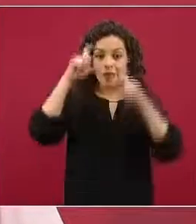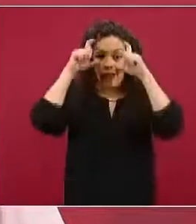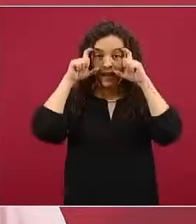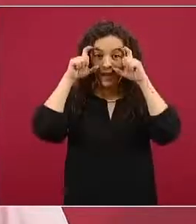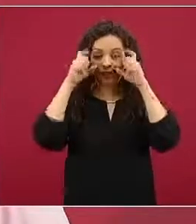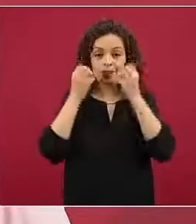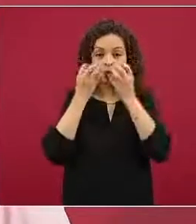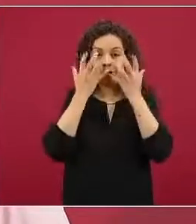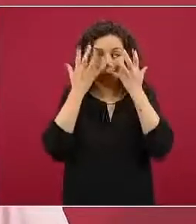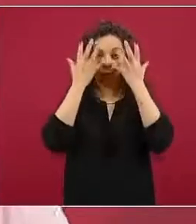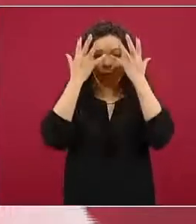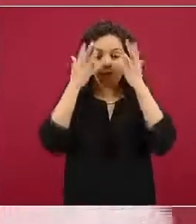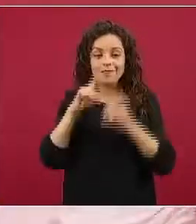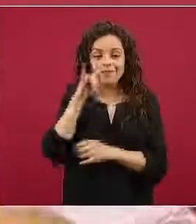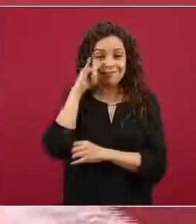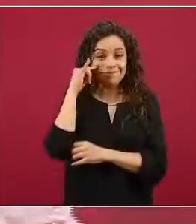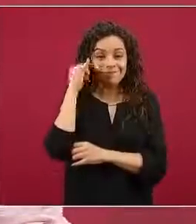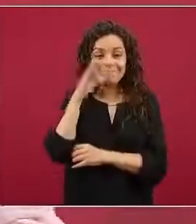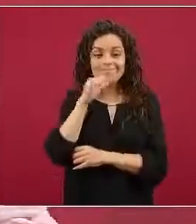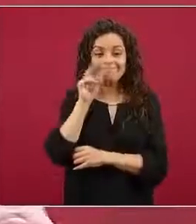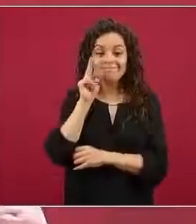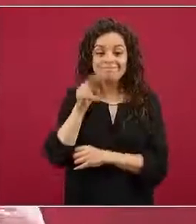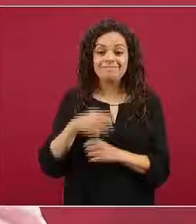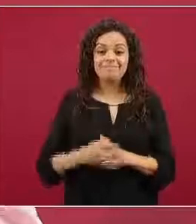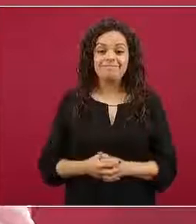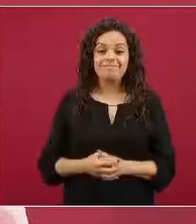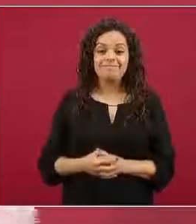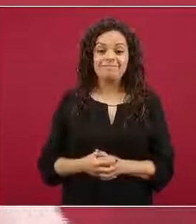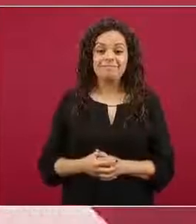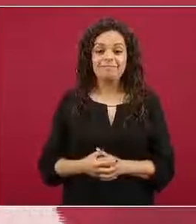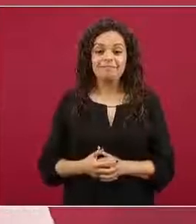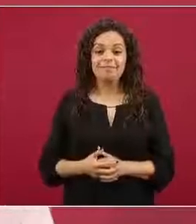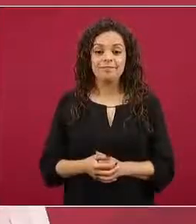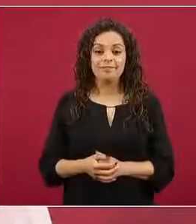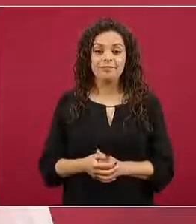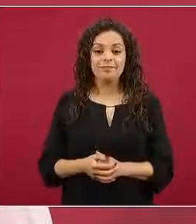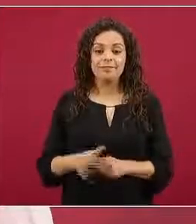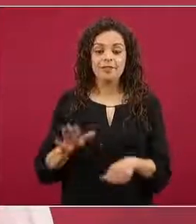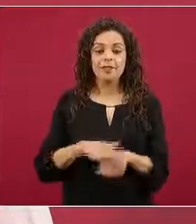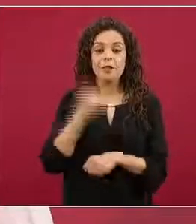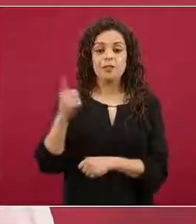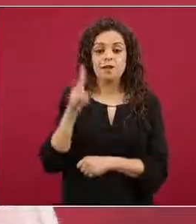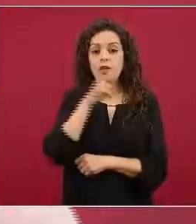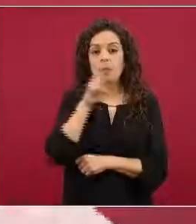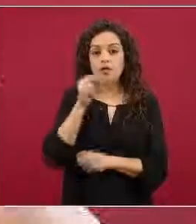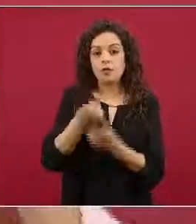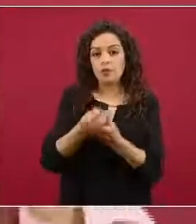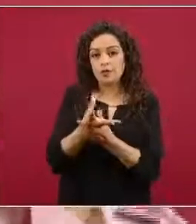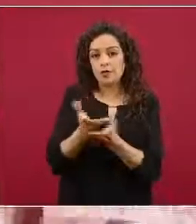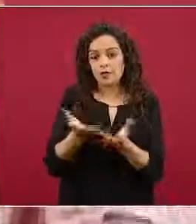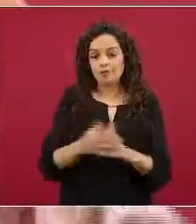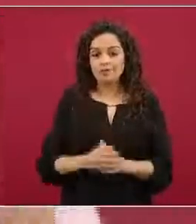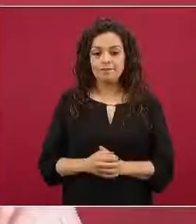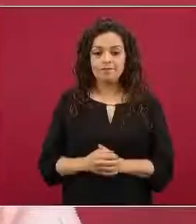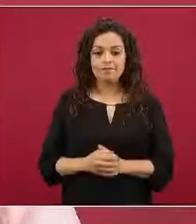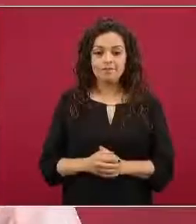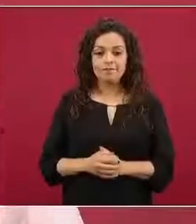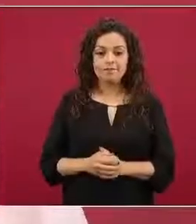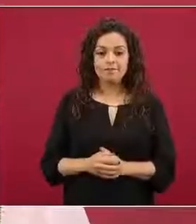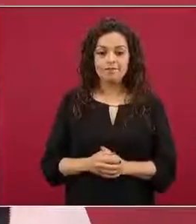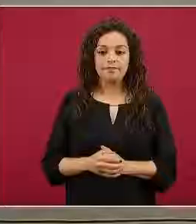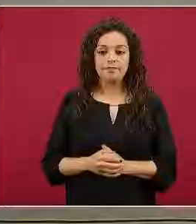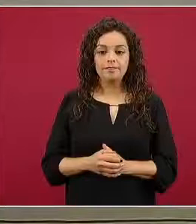lentes se empañen, ¿sí? Porque el aire no sale, ¿ok?